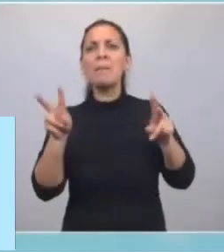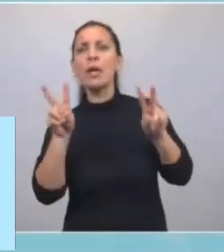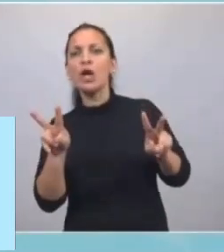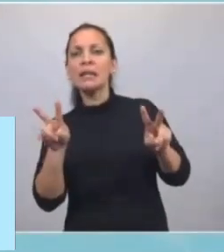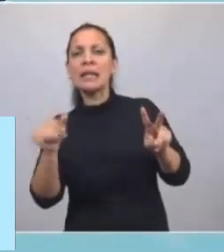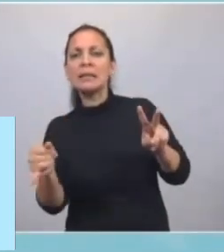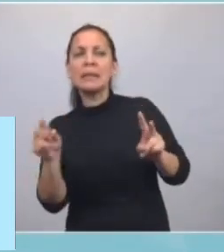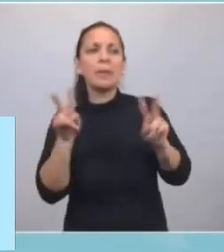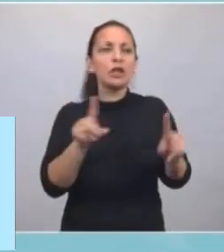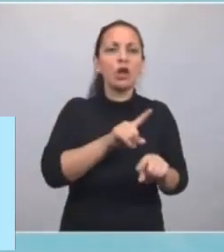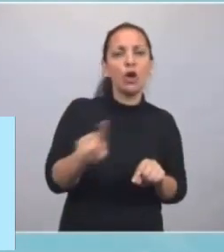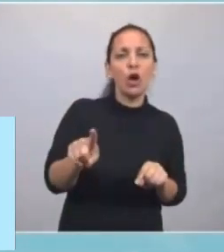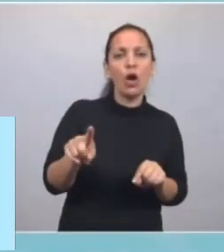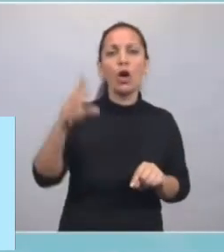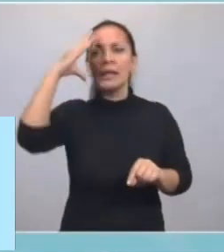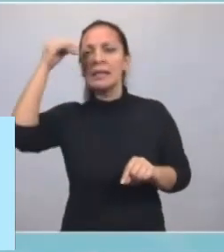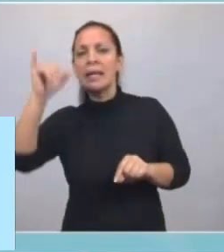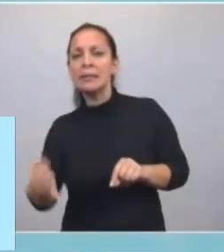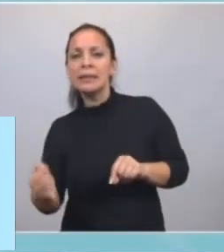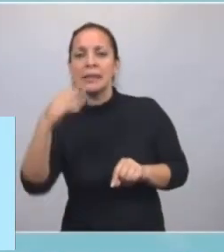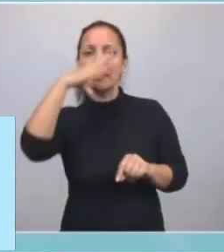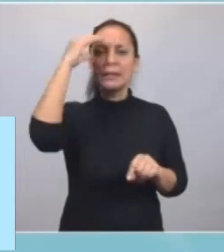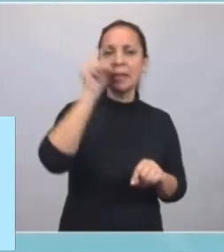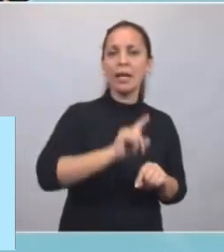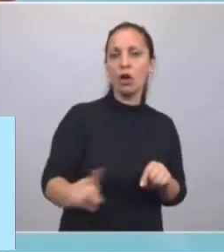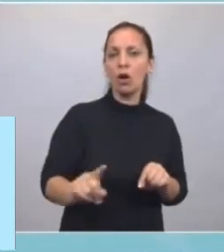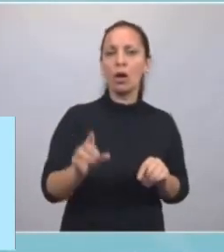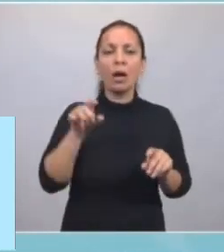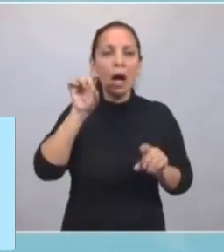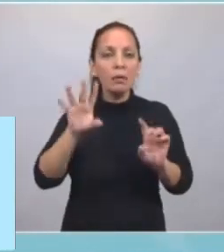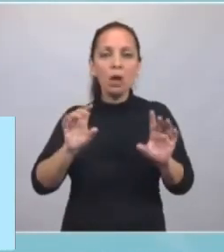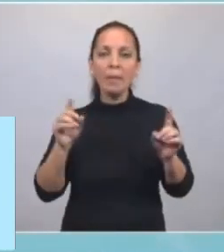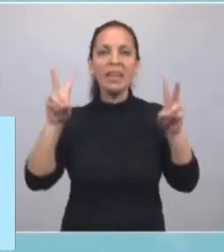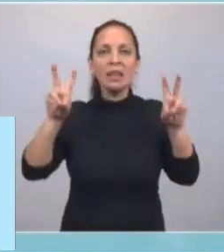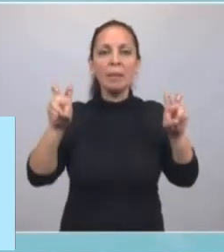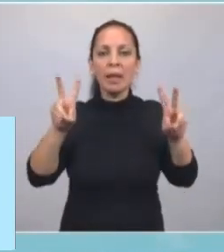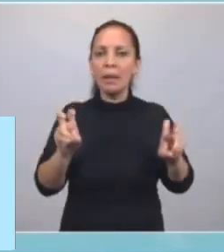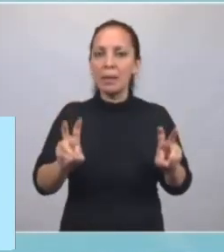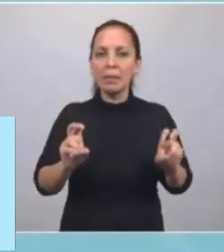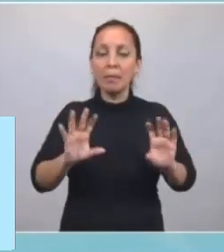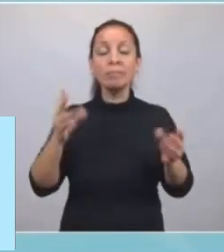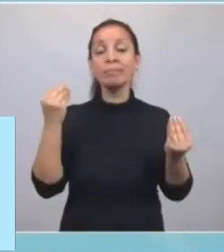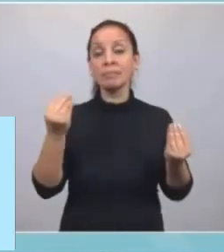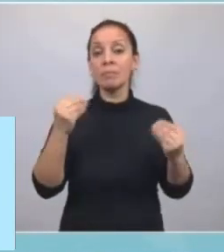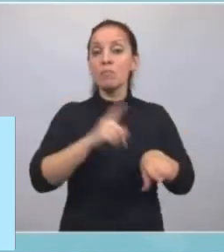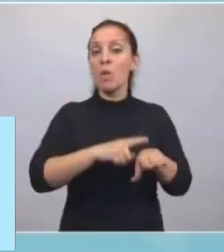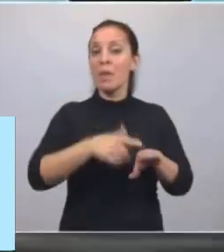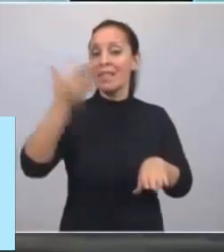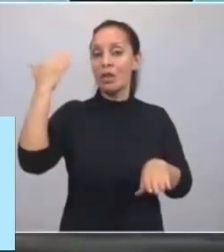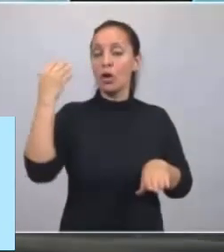peronismo Cristina sí o Cristina no porque cuando ganaron la elección